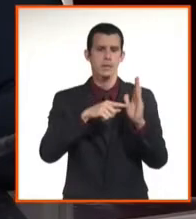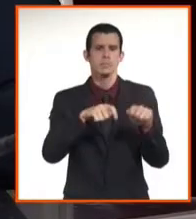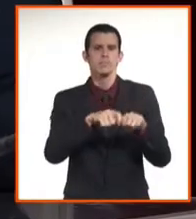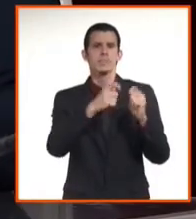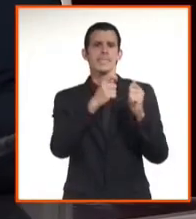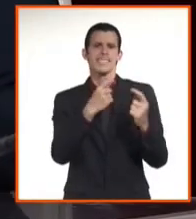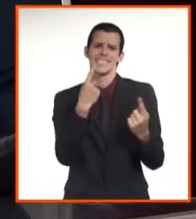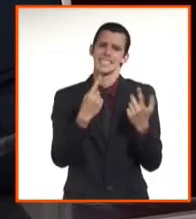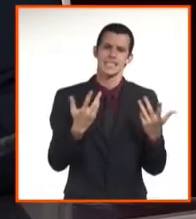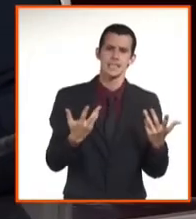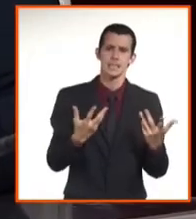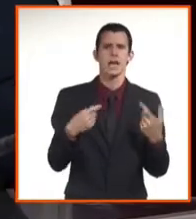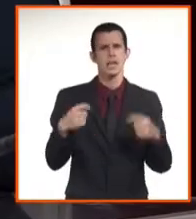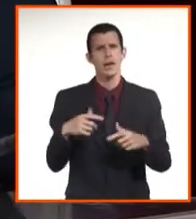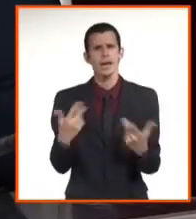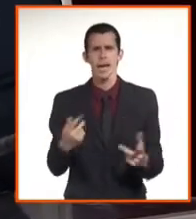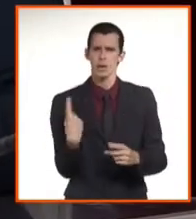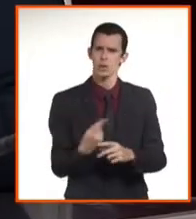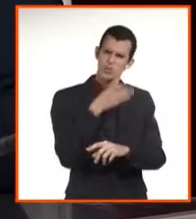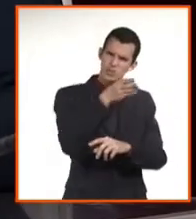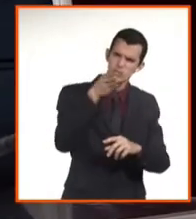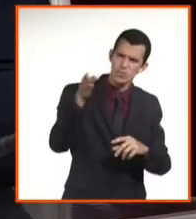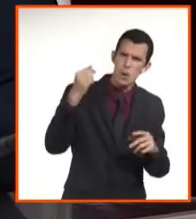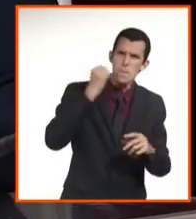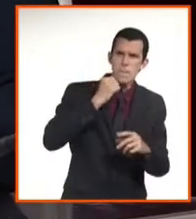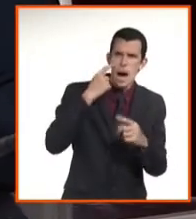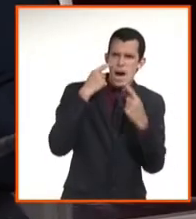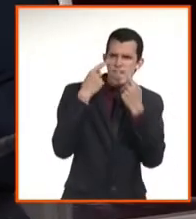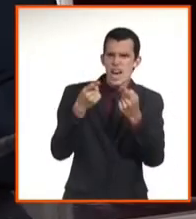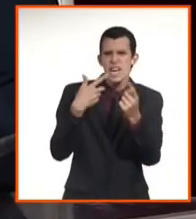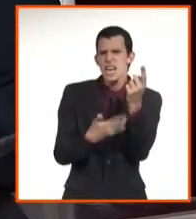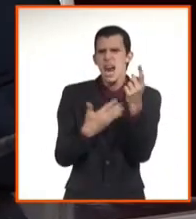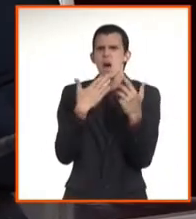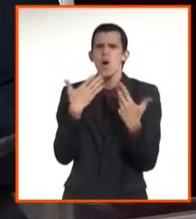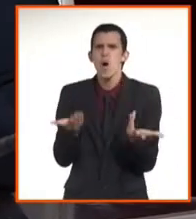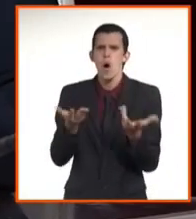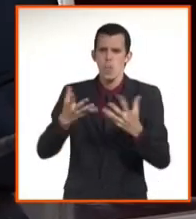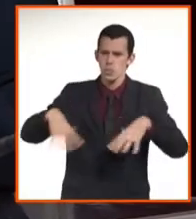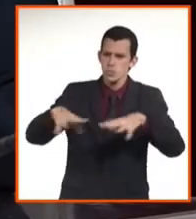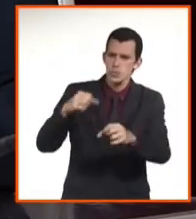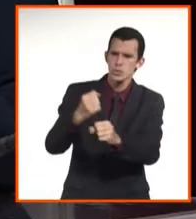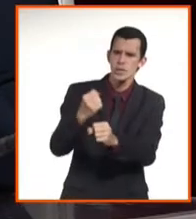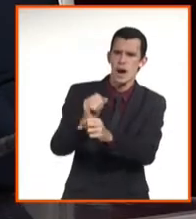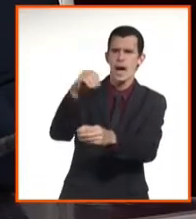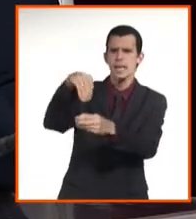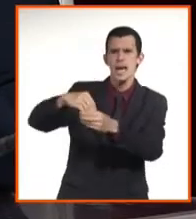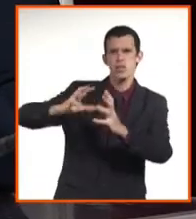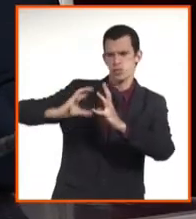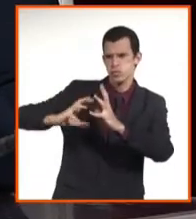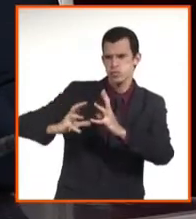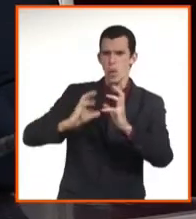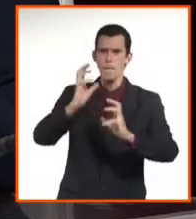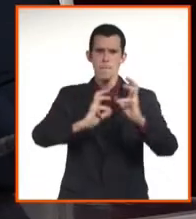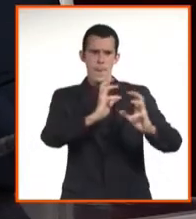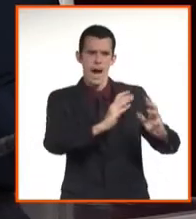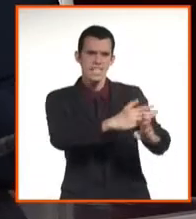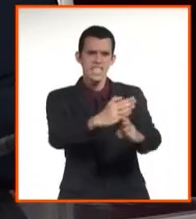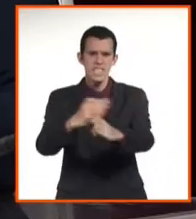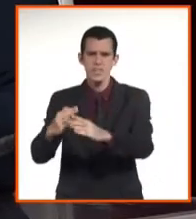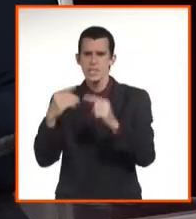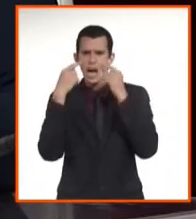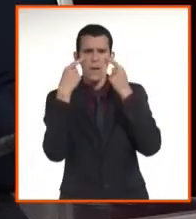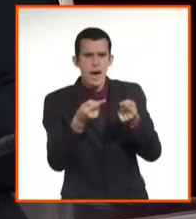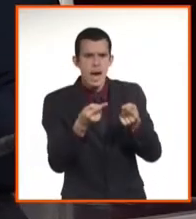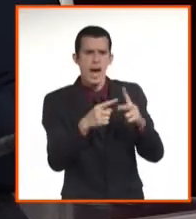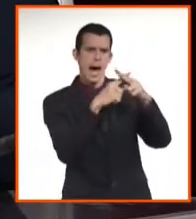mantenimientos, hay que hacer más diagnósticos, hay que evitar que nos ocurran este tipo de averías catastróficas. Por